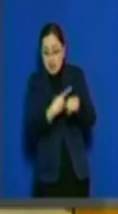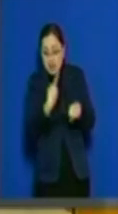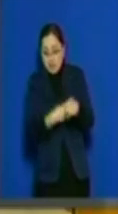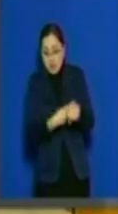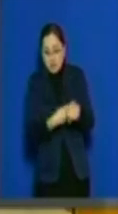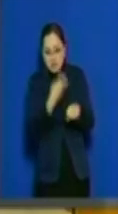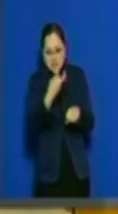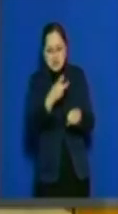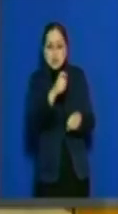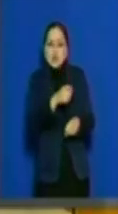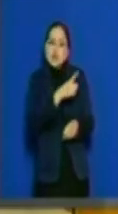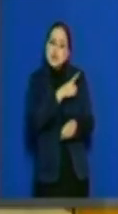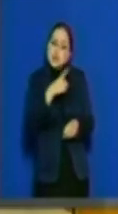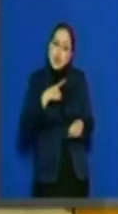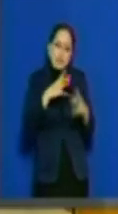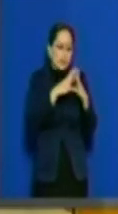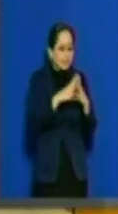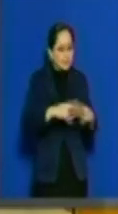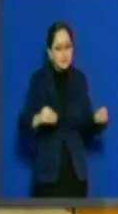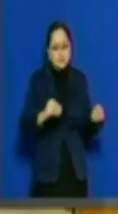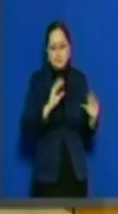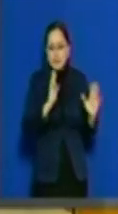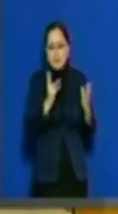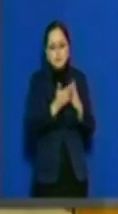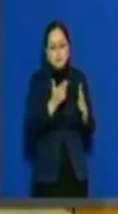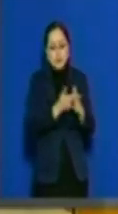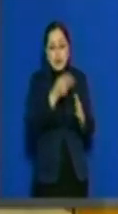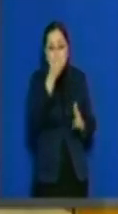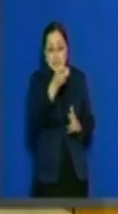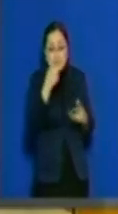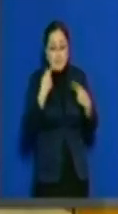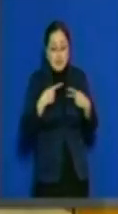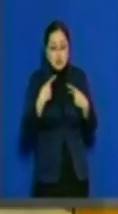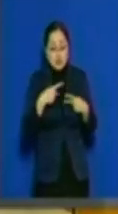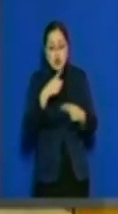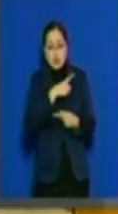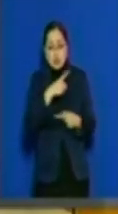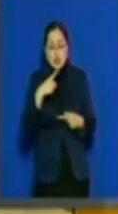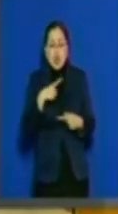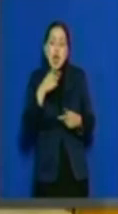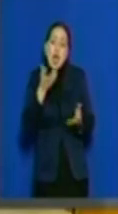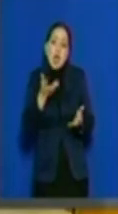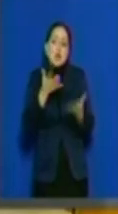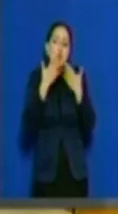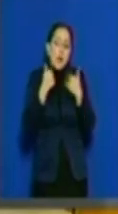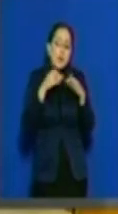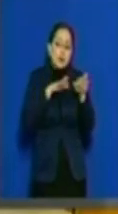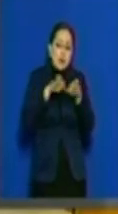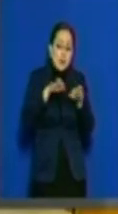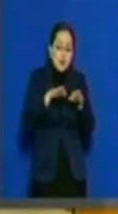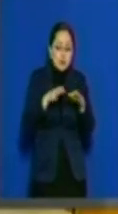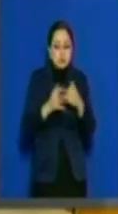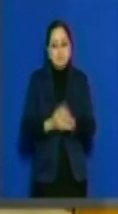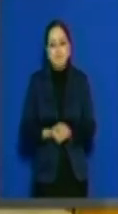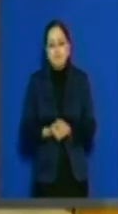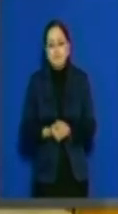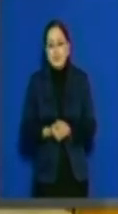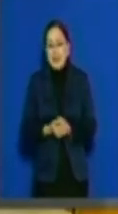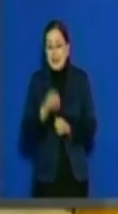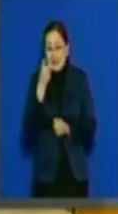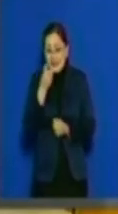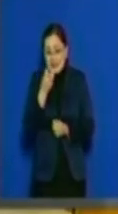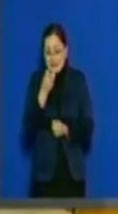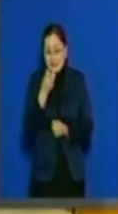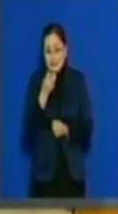ese establo y vamos a dejar a ese lechero, a ese establero sin fuente de ingresos. Esto no